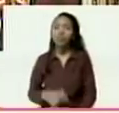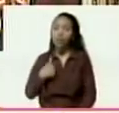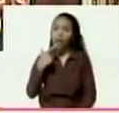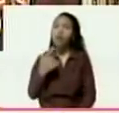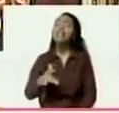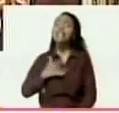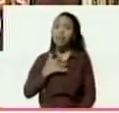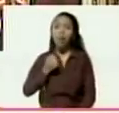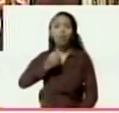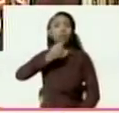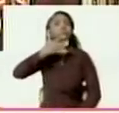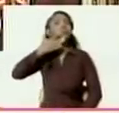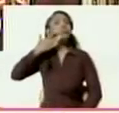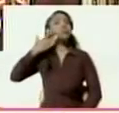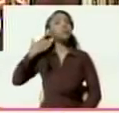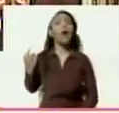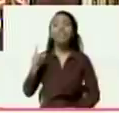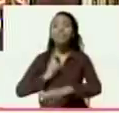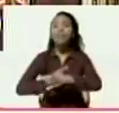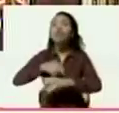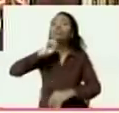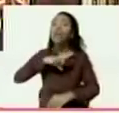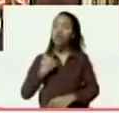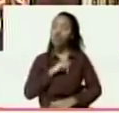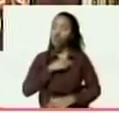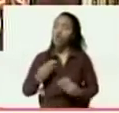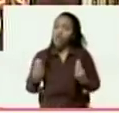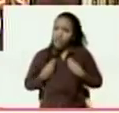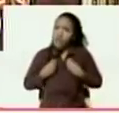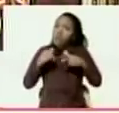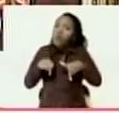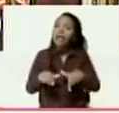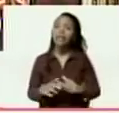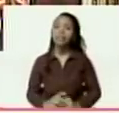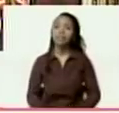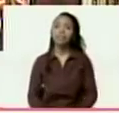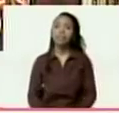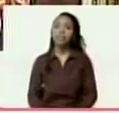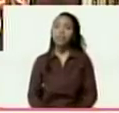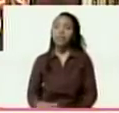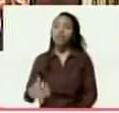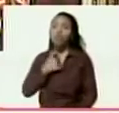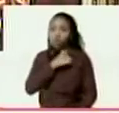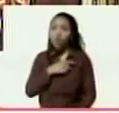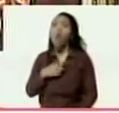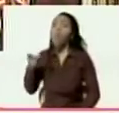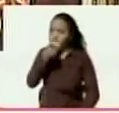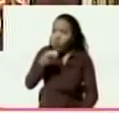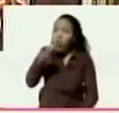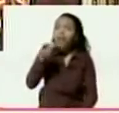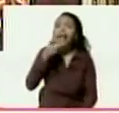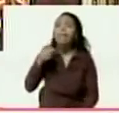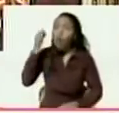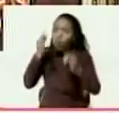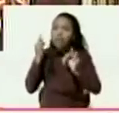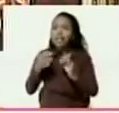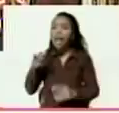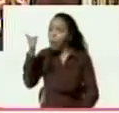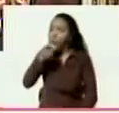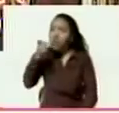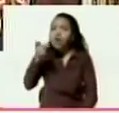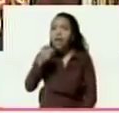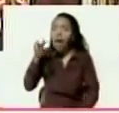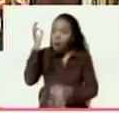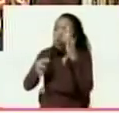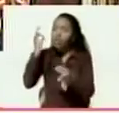sintámonos orgullosos del tiempo histórico que estamos viviendo. Vamos a buscar justicia, y en la búsqueda de la